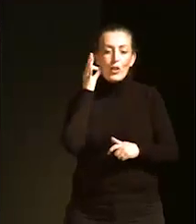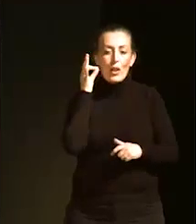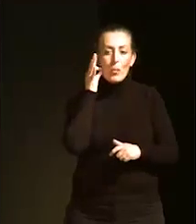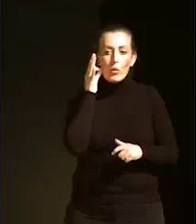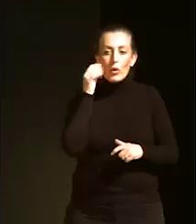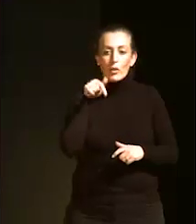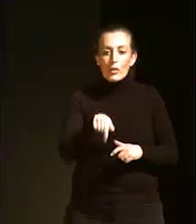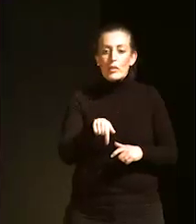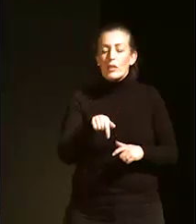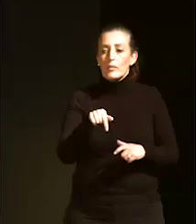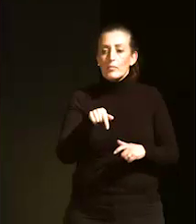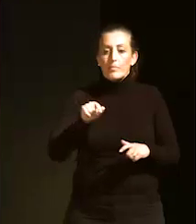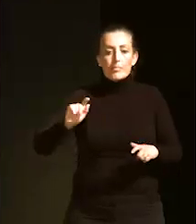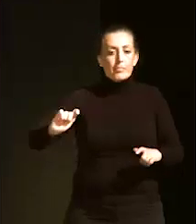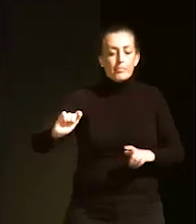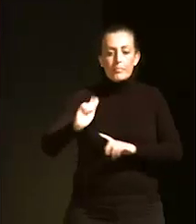un puntero